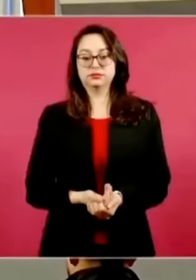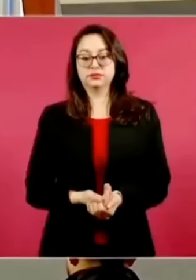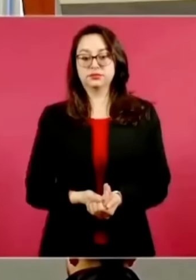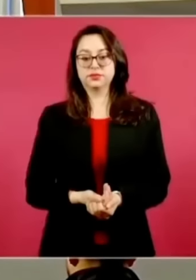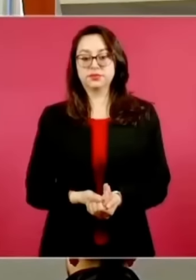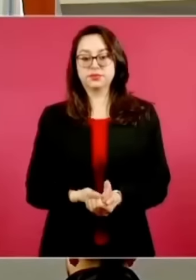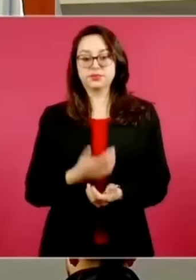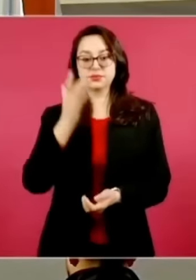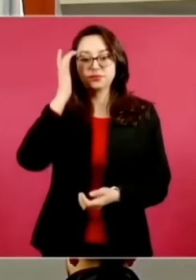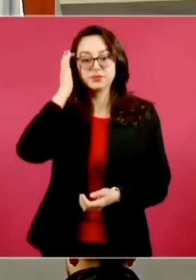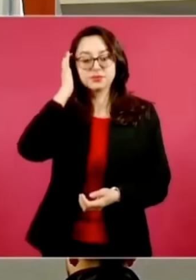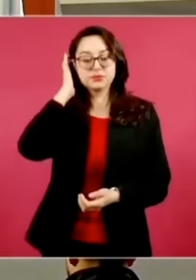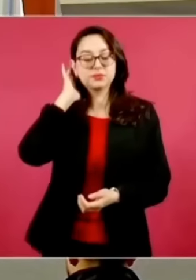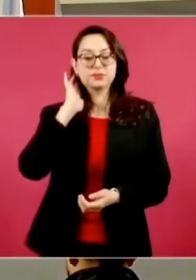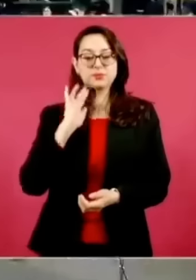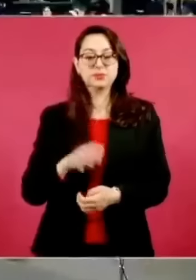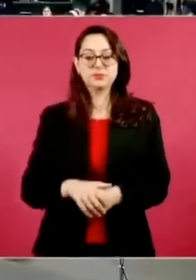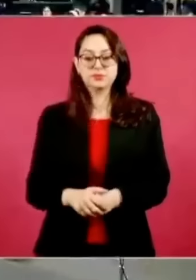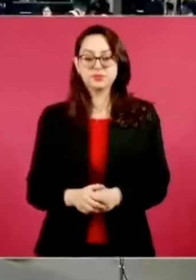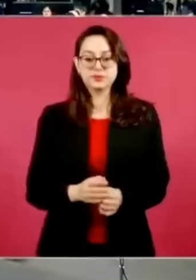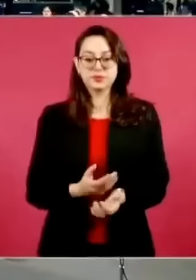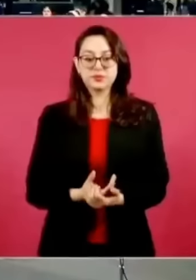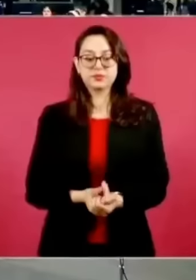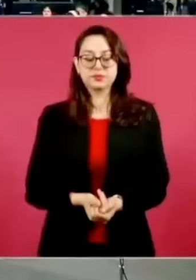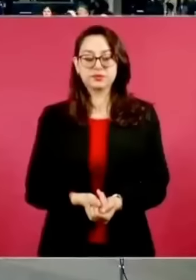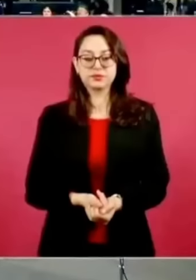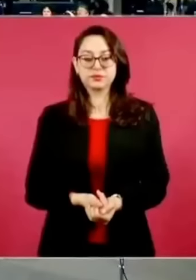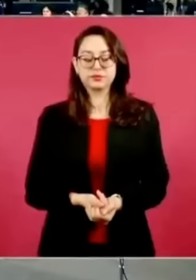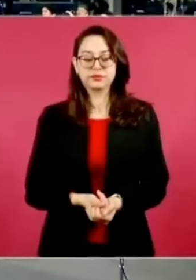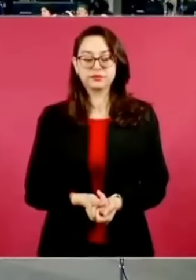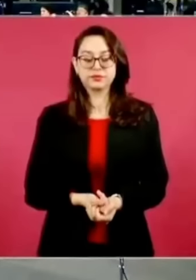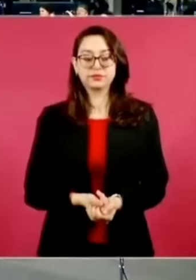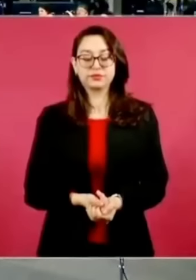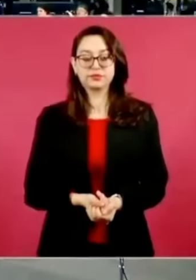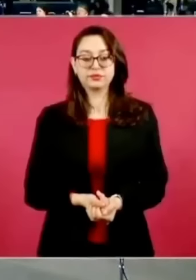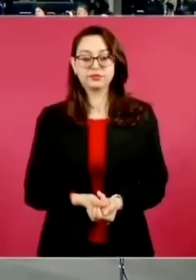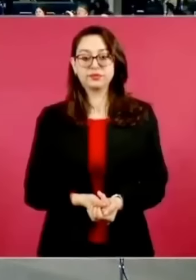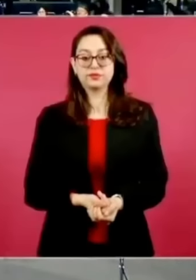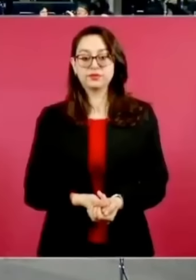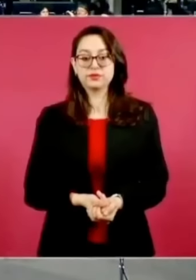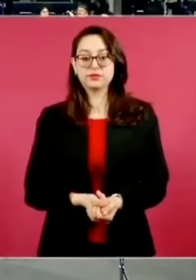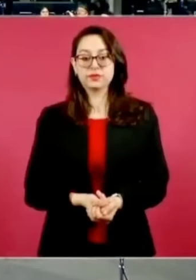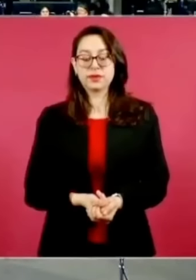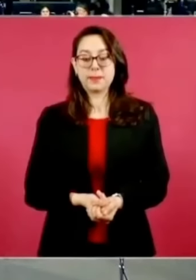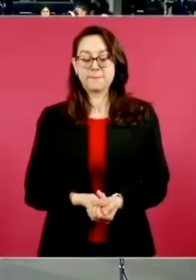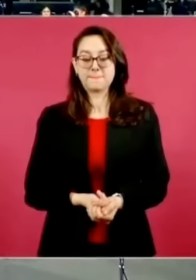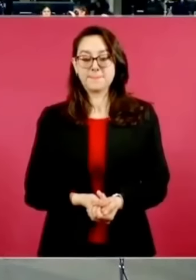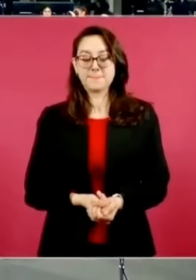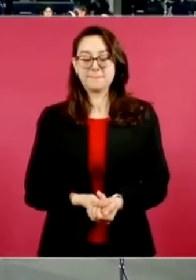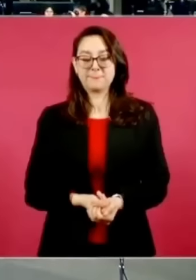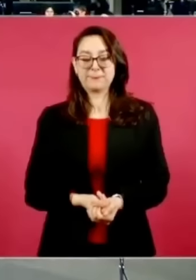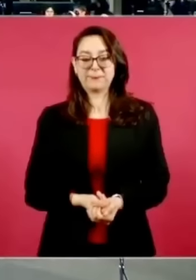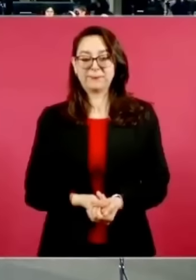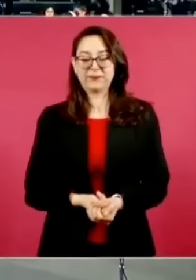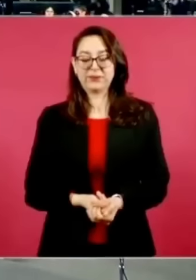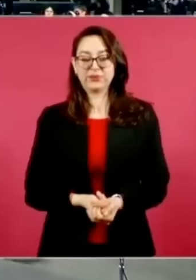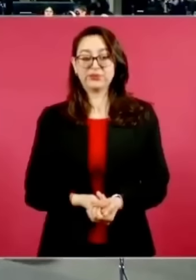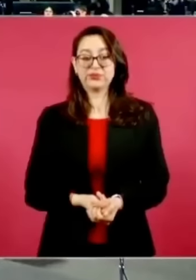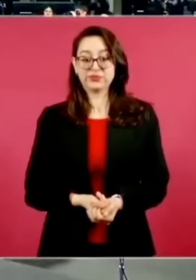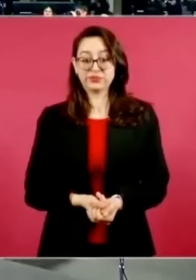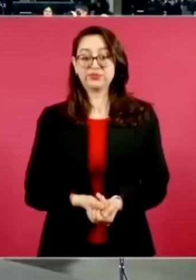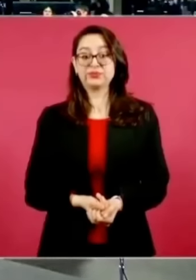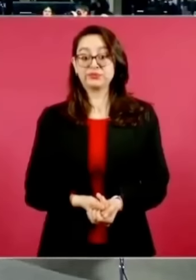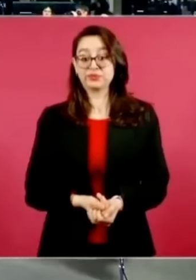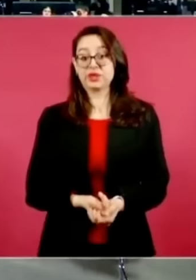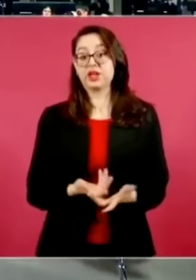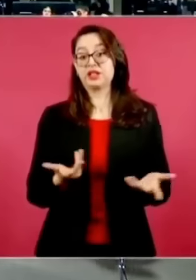¿Ya ven que era el sexenio? Esa investigación llevó todo el sexenio, este es de 89. Sí, sí, era